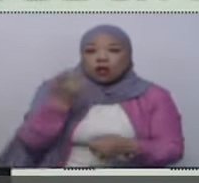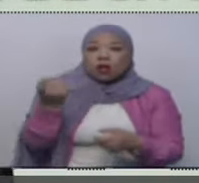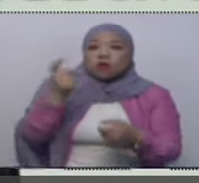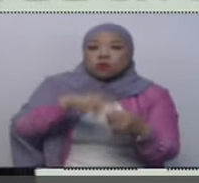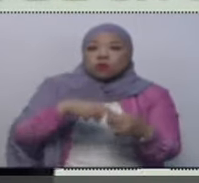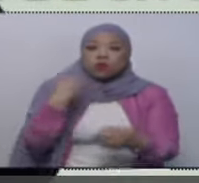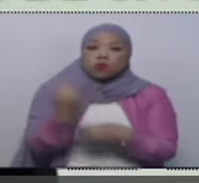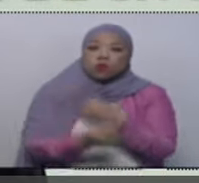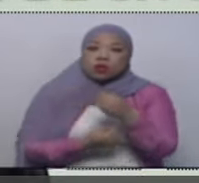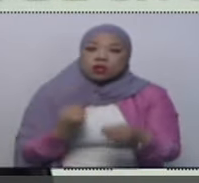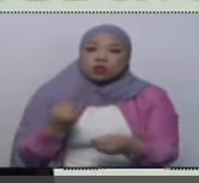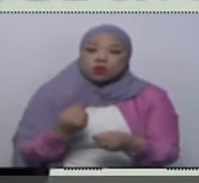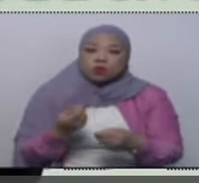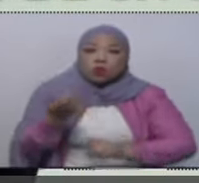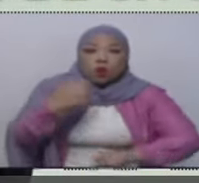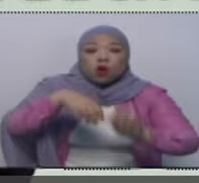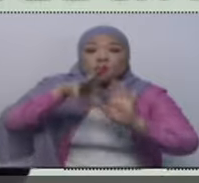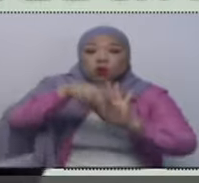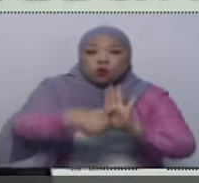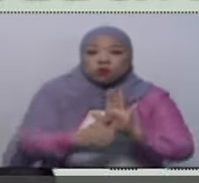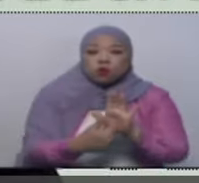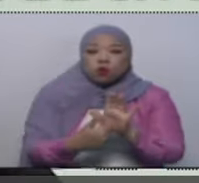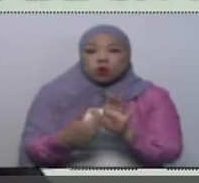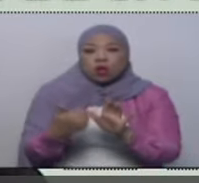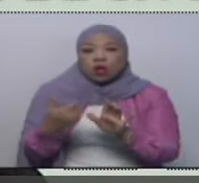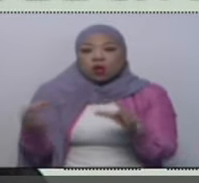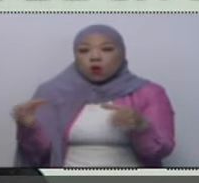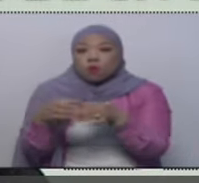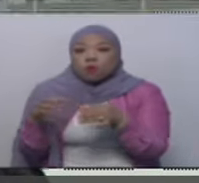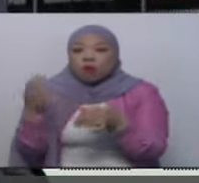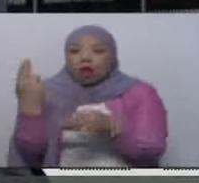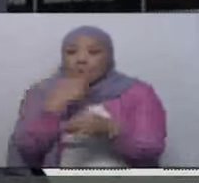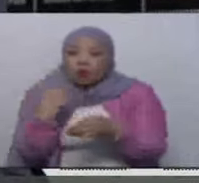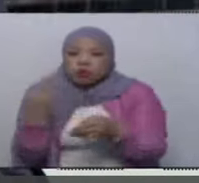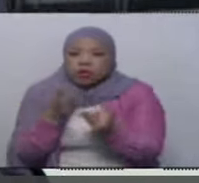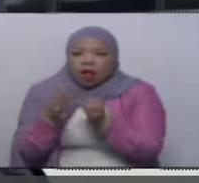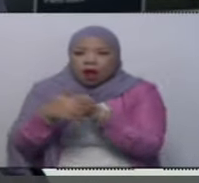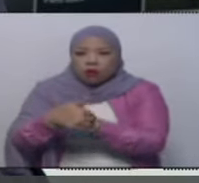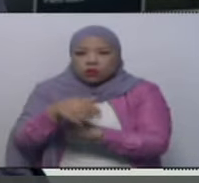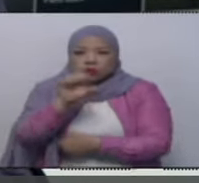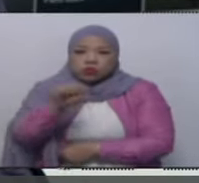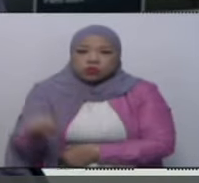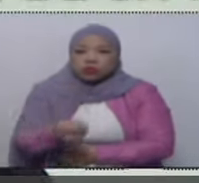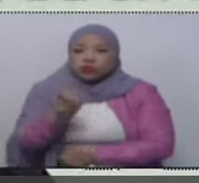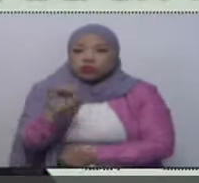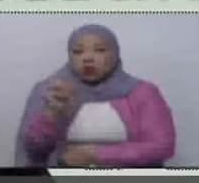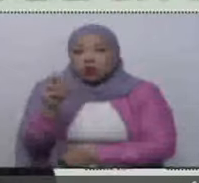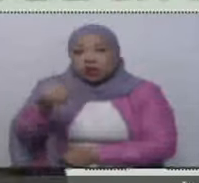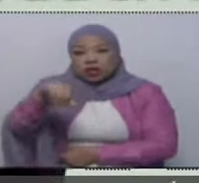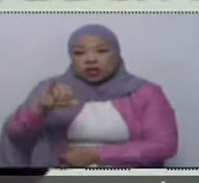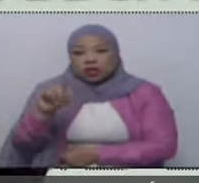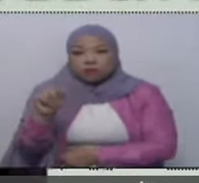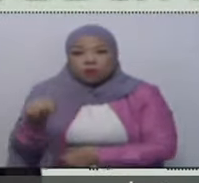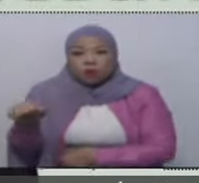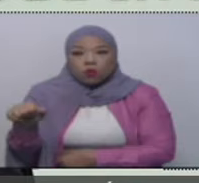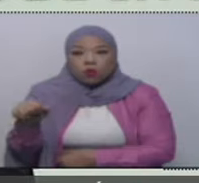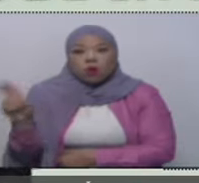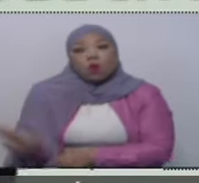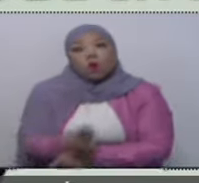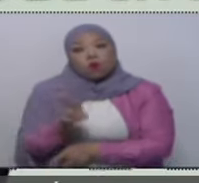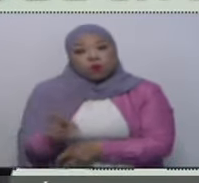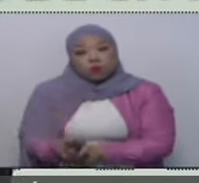ha sido secuestrado por el sionismo. Y los sionistas utilizan